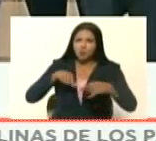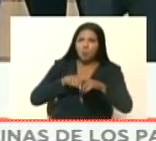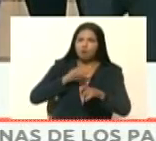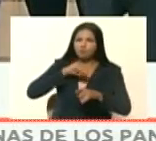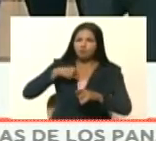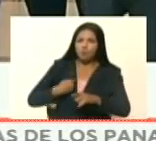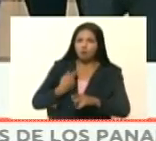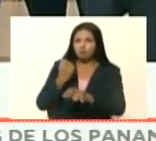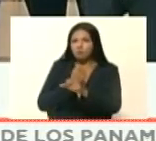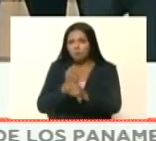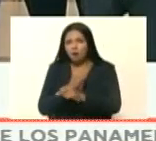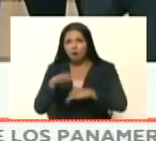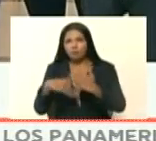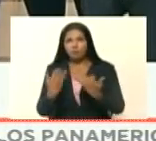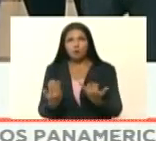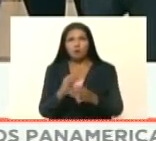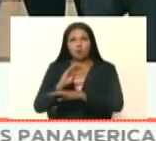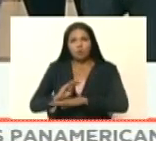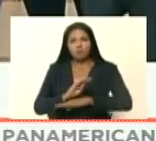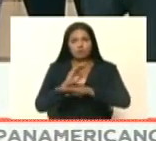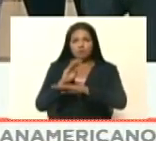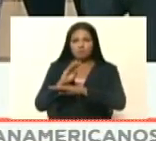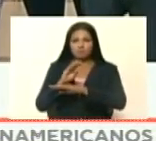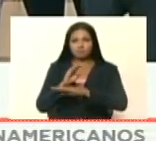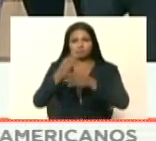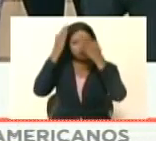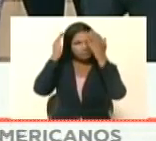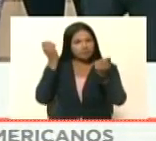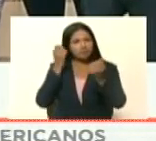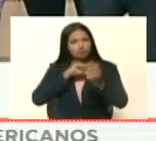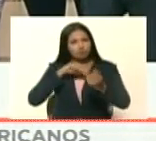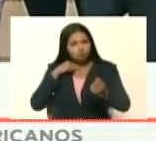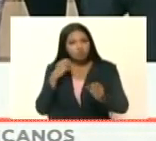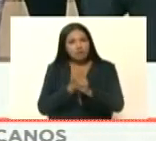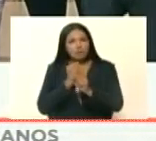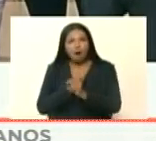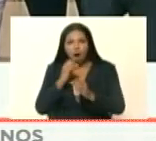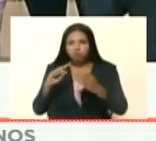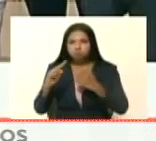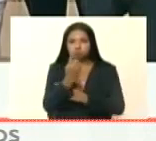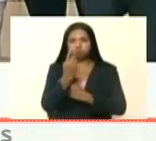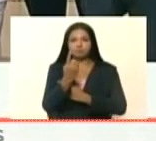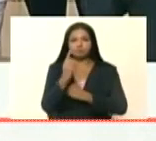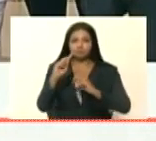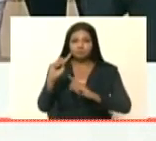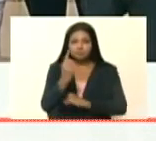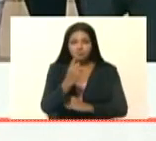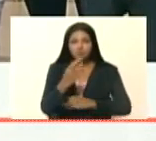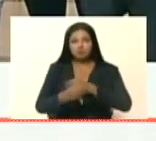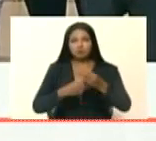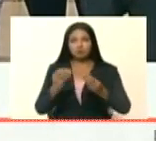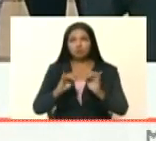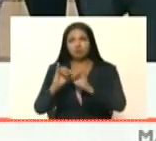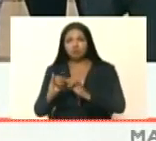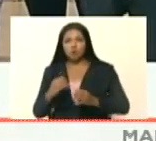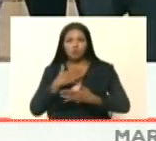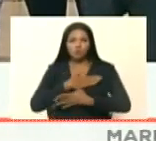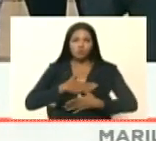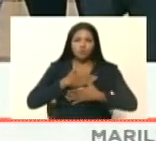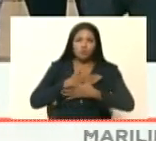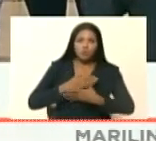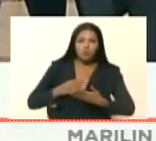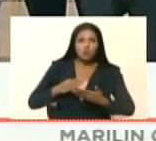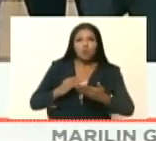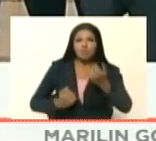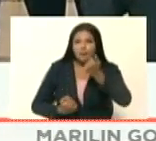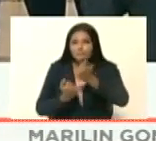nuestro trabajo como protectores de la embajada fue un trabajo fundamentado en el principio de solidaridad con todo